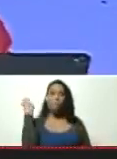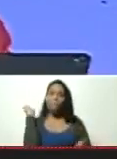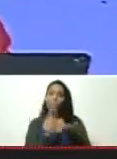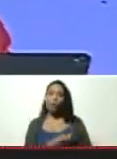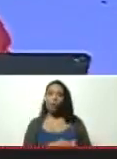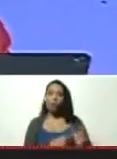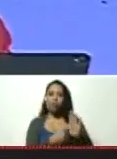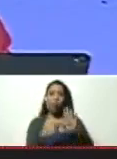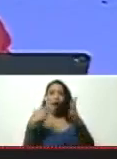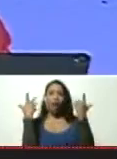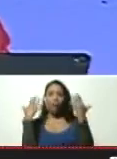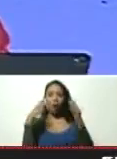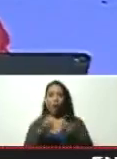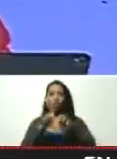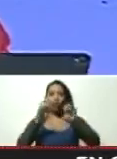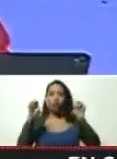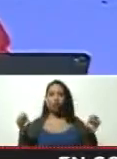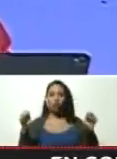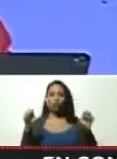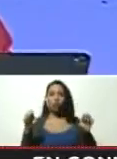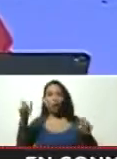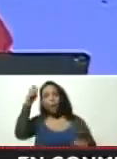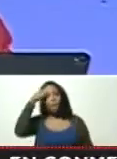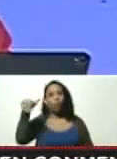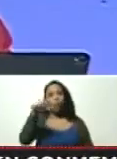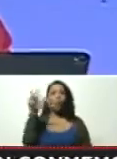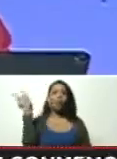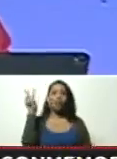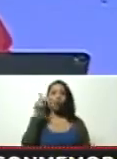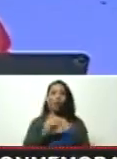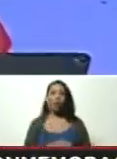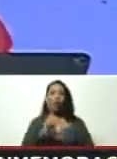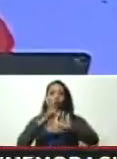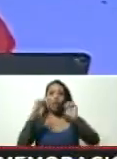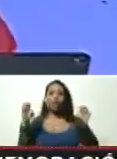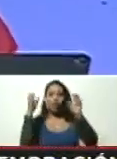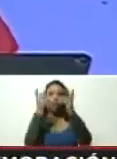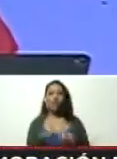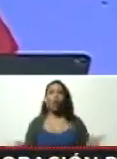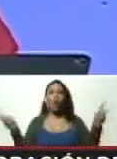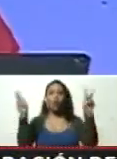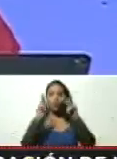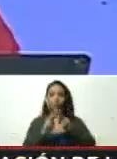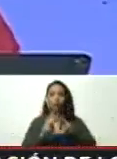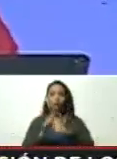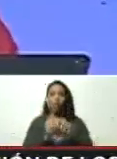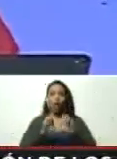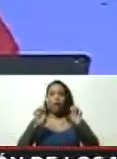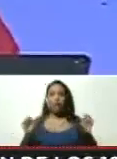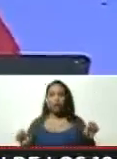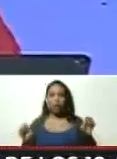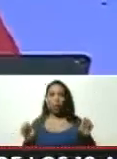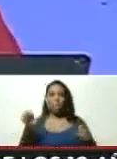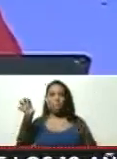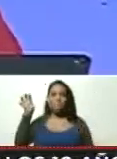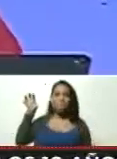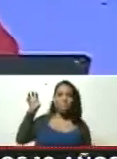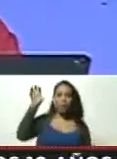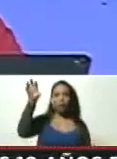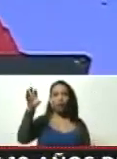mano en la educación del pueblo de Venezuela, la educación en valores, la educación en